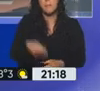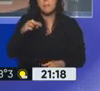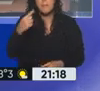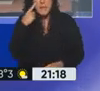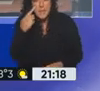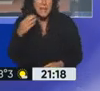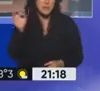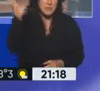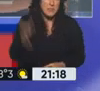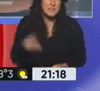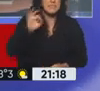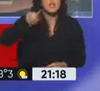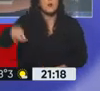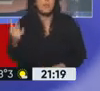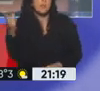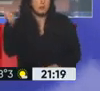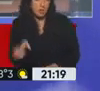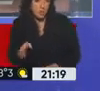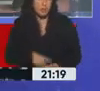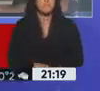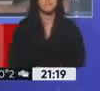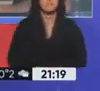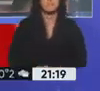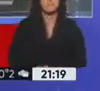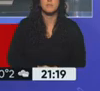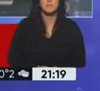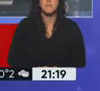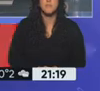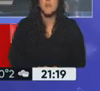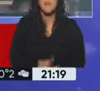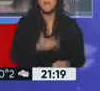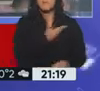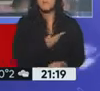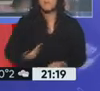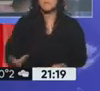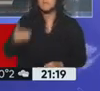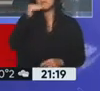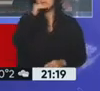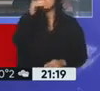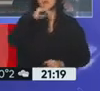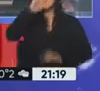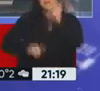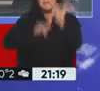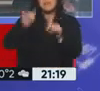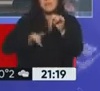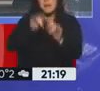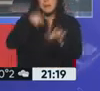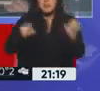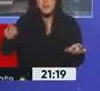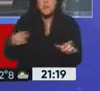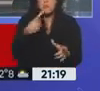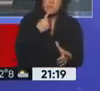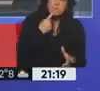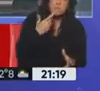equivale al 0,2%. Pero el presidente intentó bajar este mensaje a las personas que se preguntan